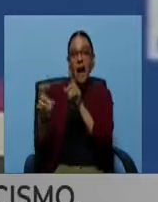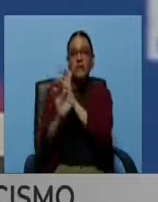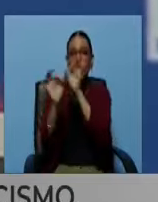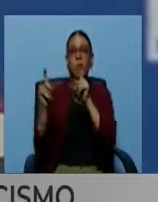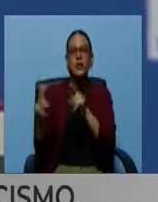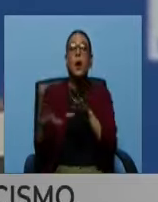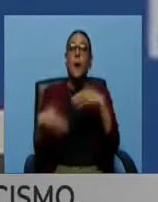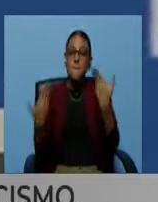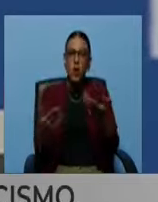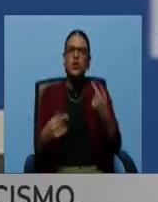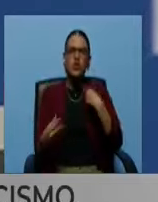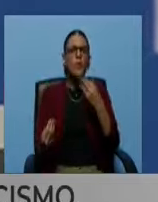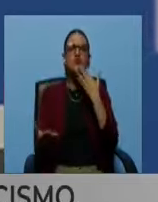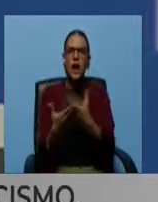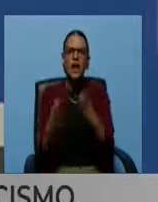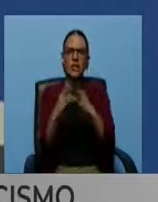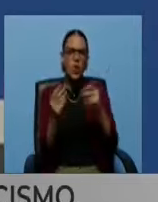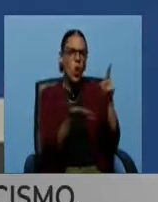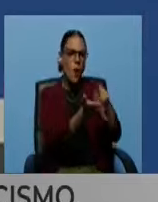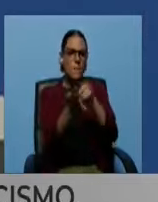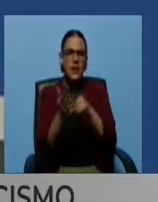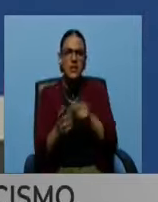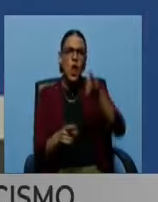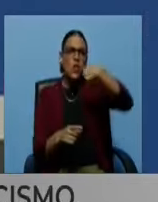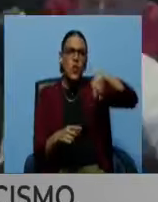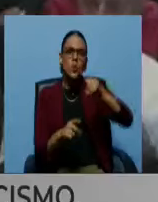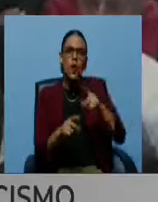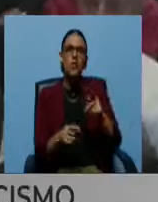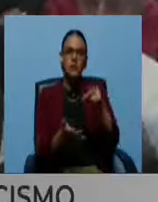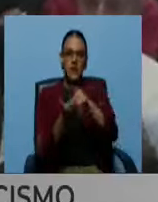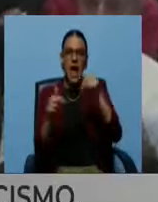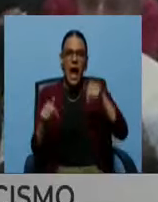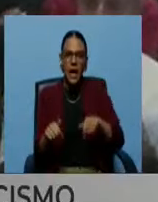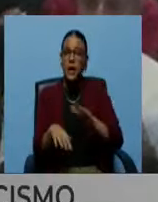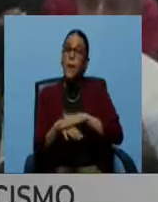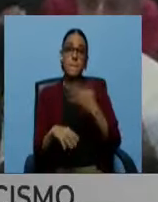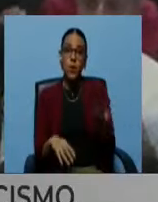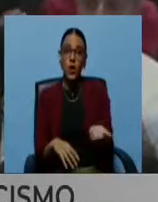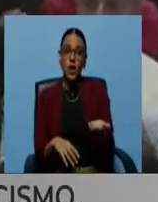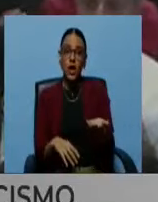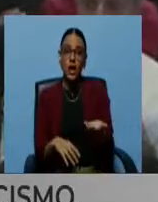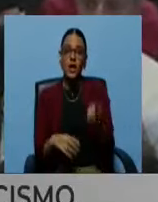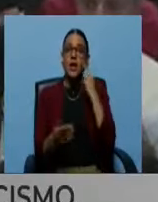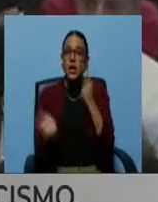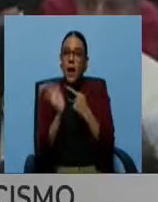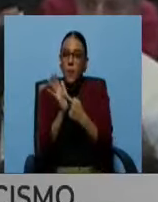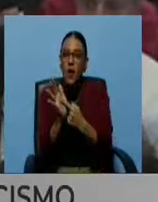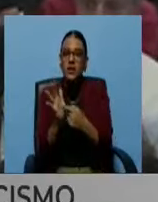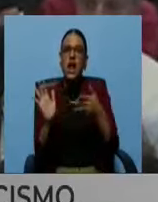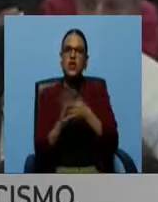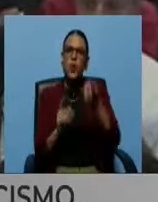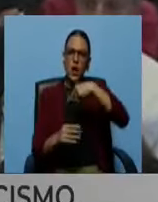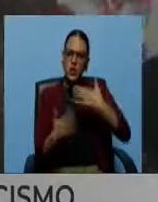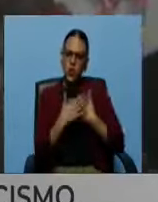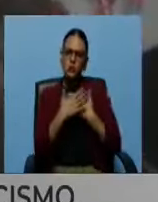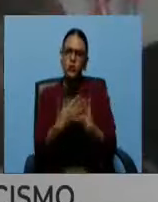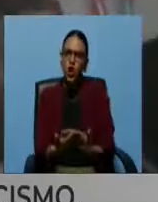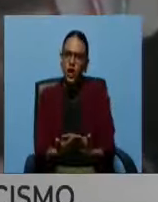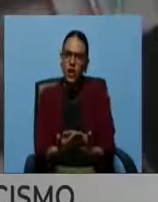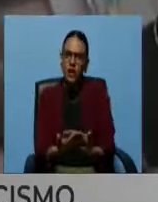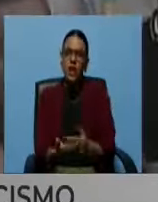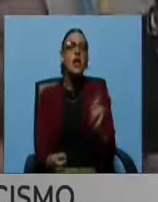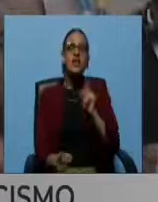agradezco la participación de ustedes acá, porque demuestra no solamente solidaridad,